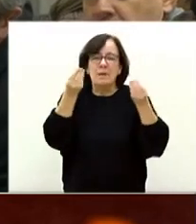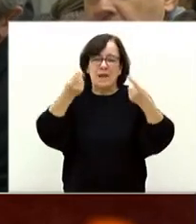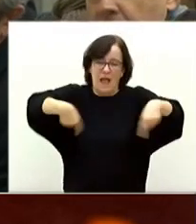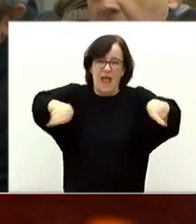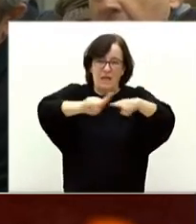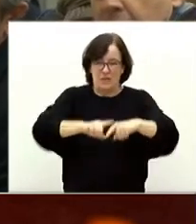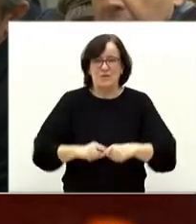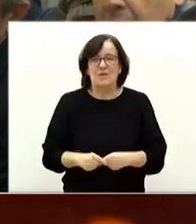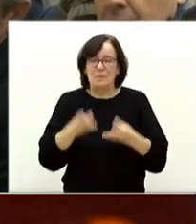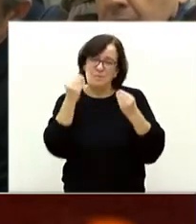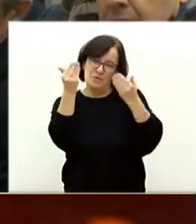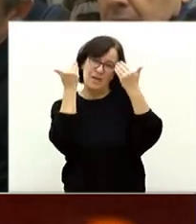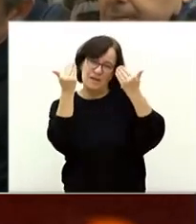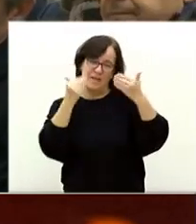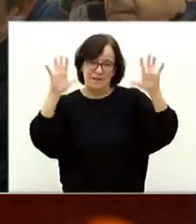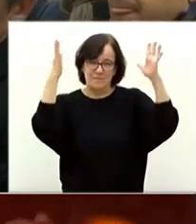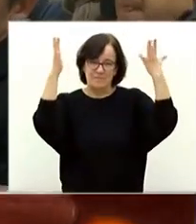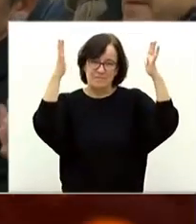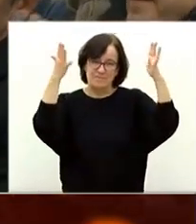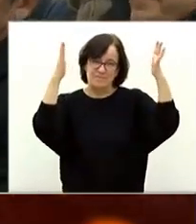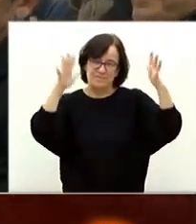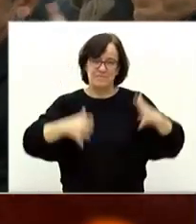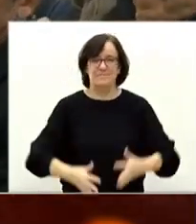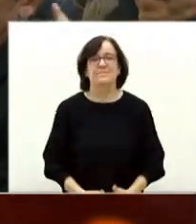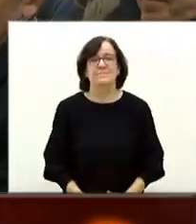ellos. Muchísimas gracias.